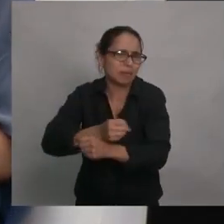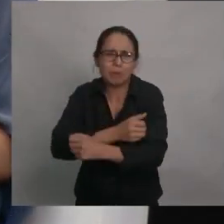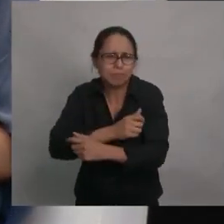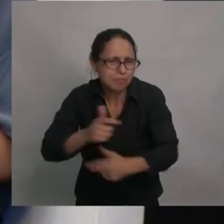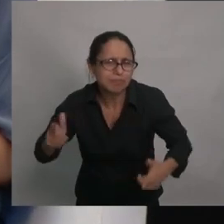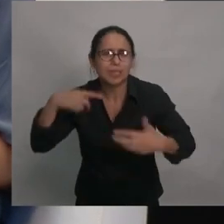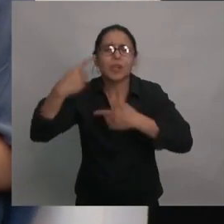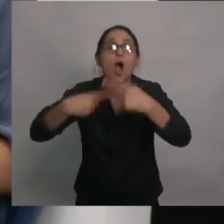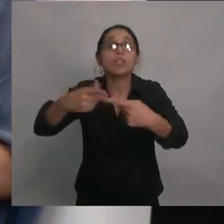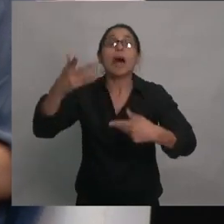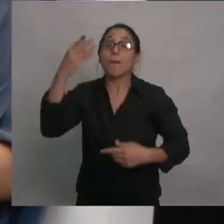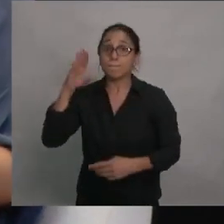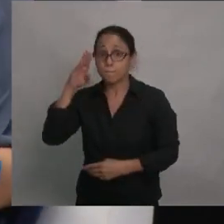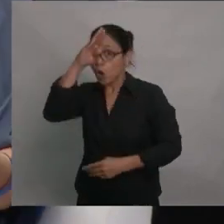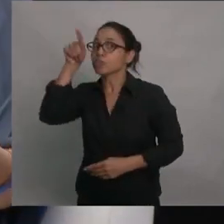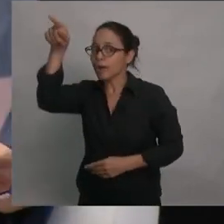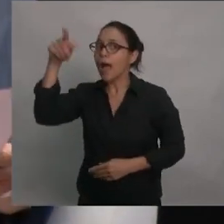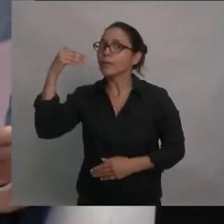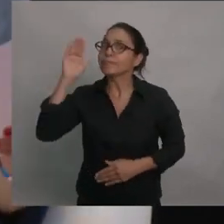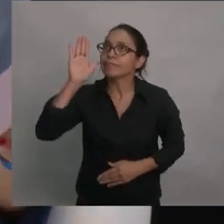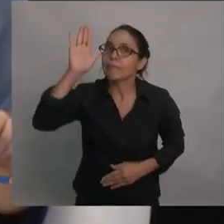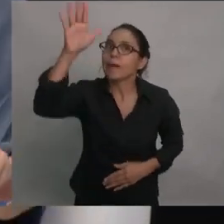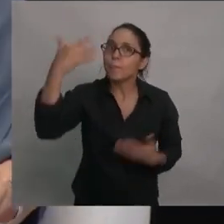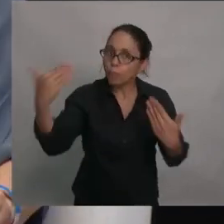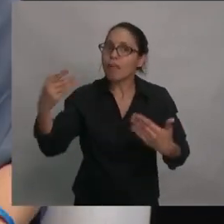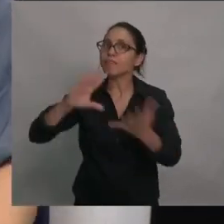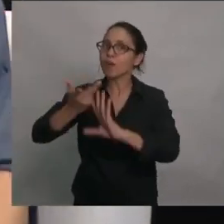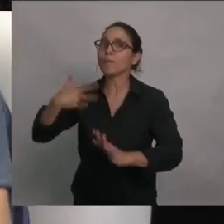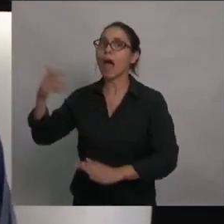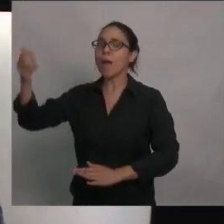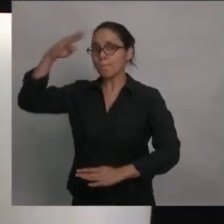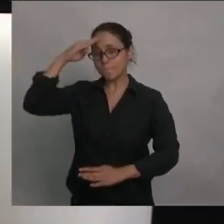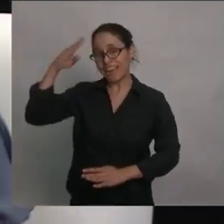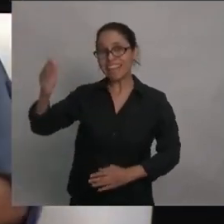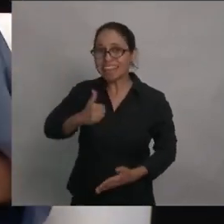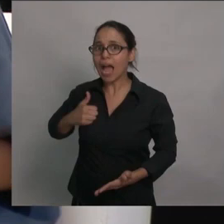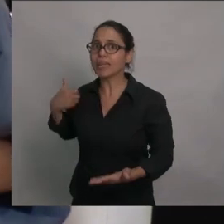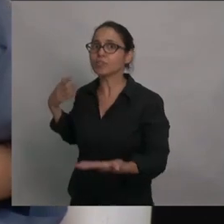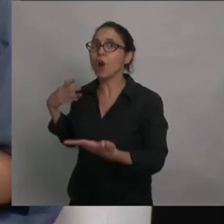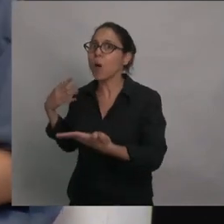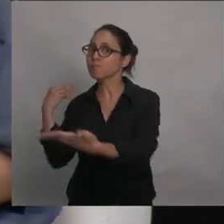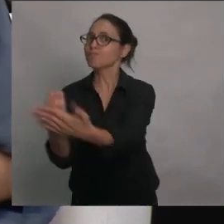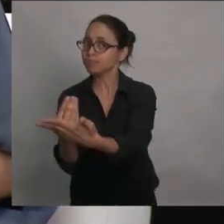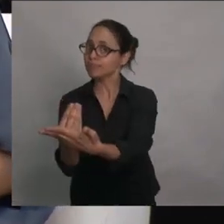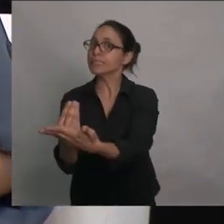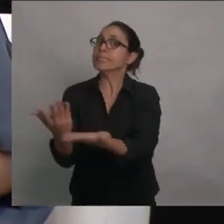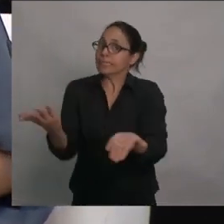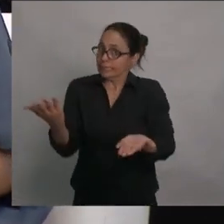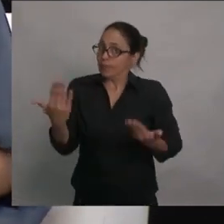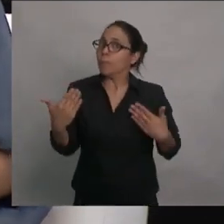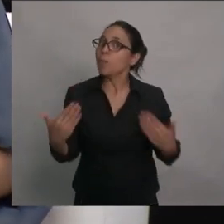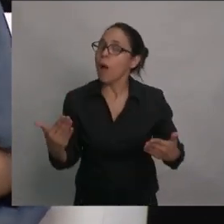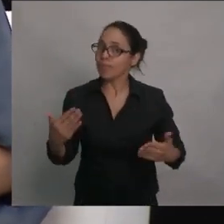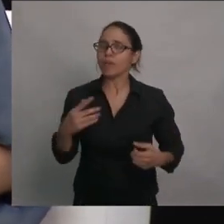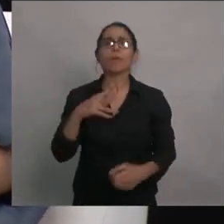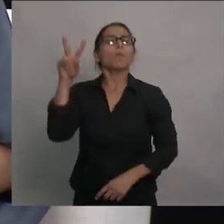una dictadura institucional de las Fuerzas Armadas. ¿Qué puede hacer el feminismo frente